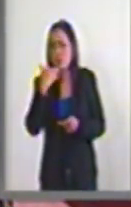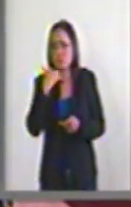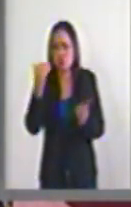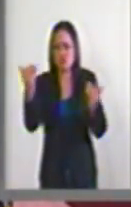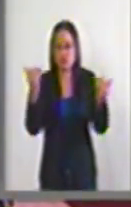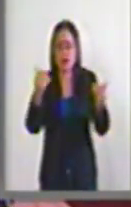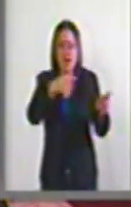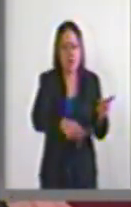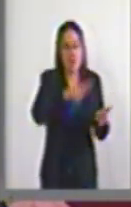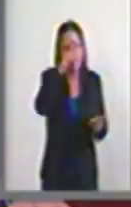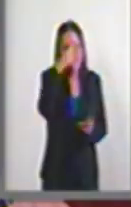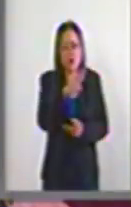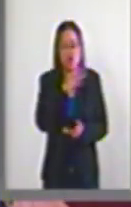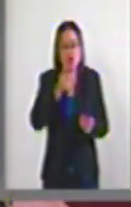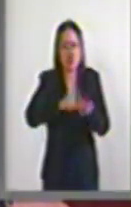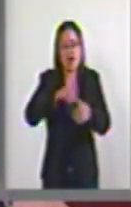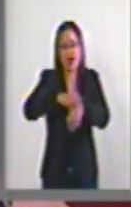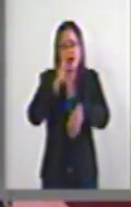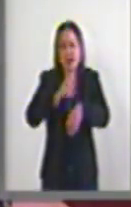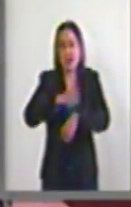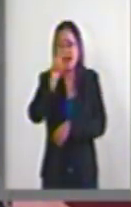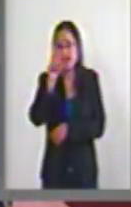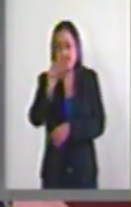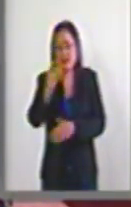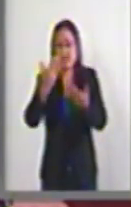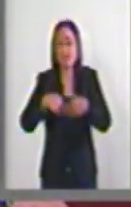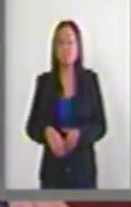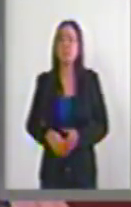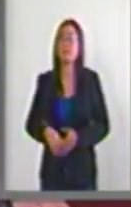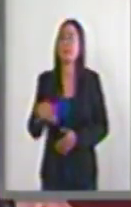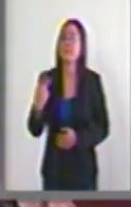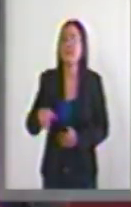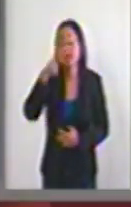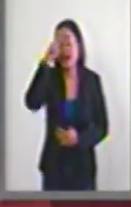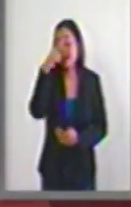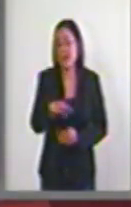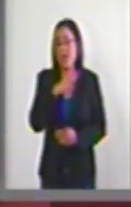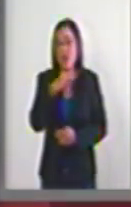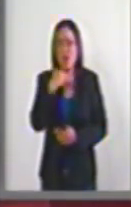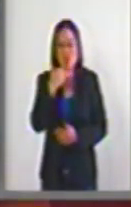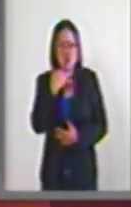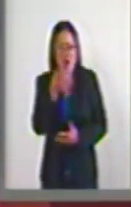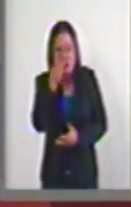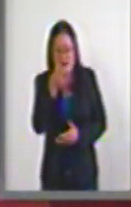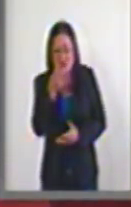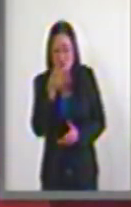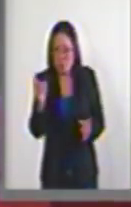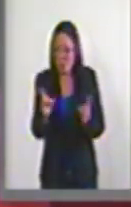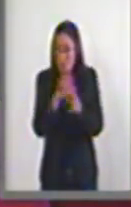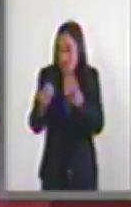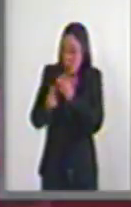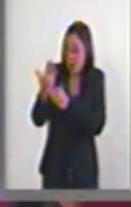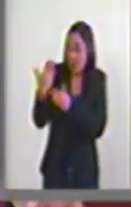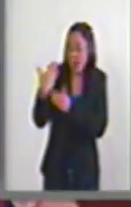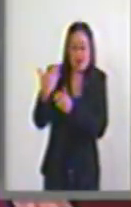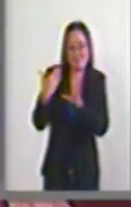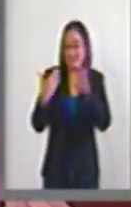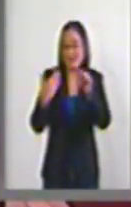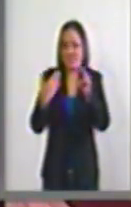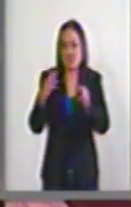corrupción. Los altos índices de corrupción en el país no son nuevos. Se debe de recordar